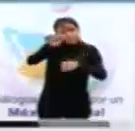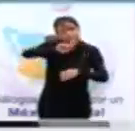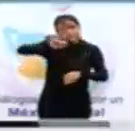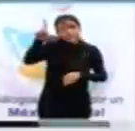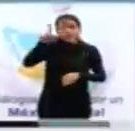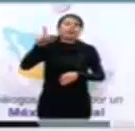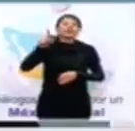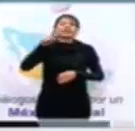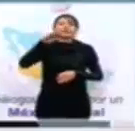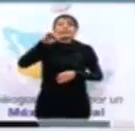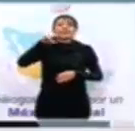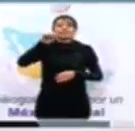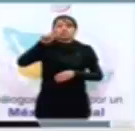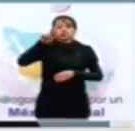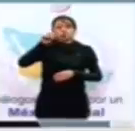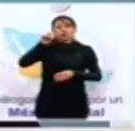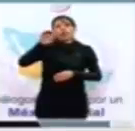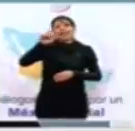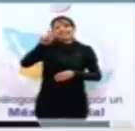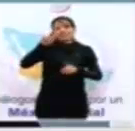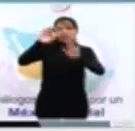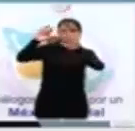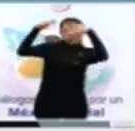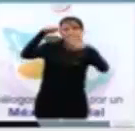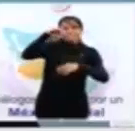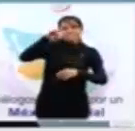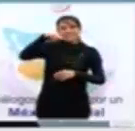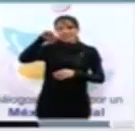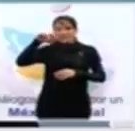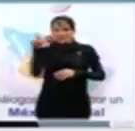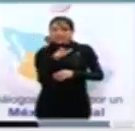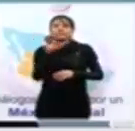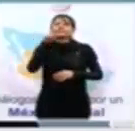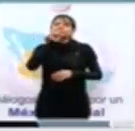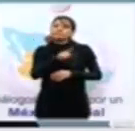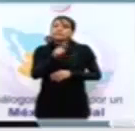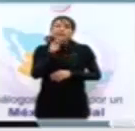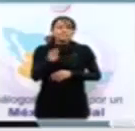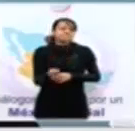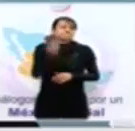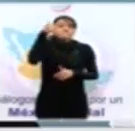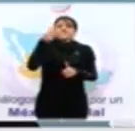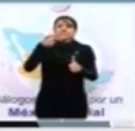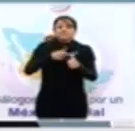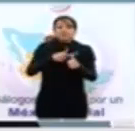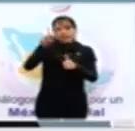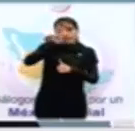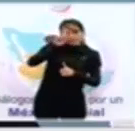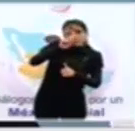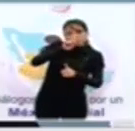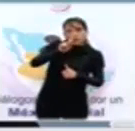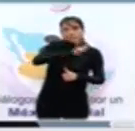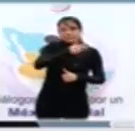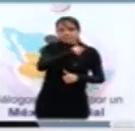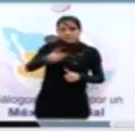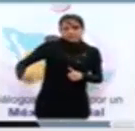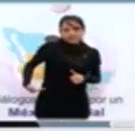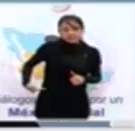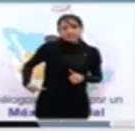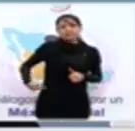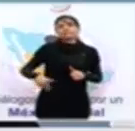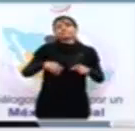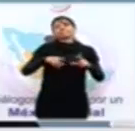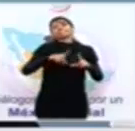su desempeño profesional en el Ministerio de Comercio Exterior, MINEX, y posteriormente se convierte en asesora del